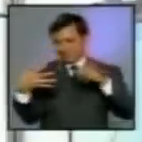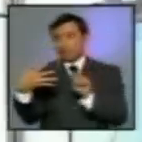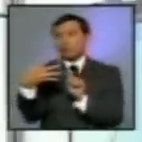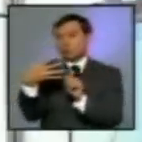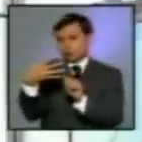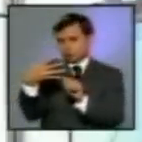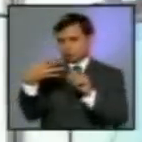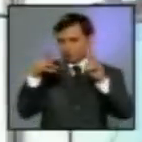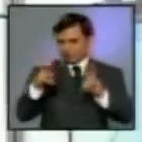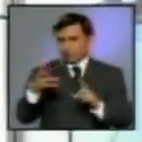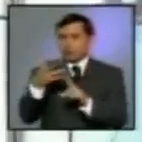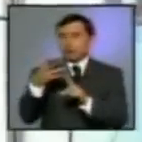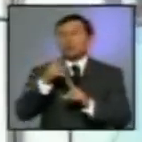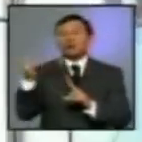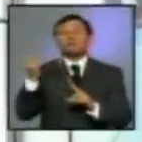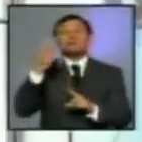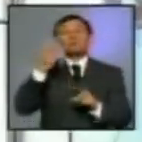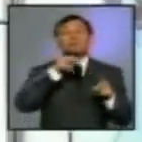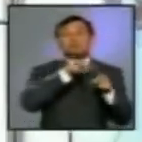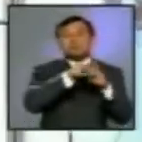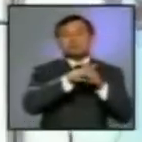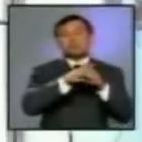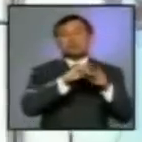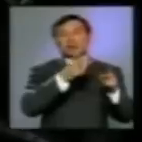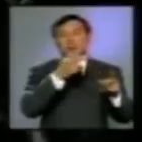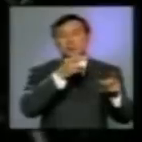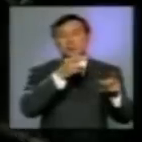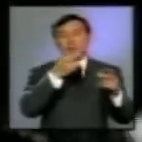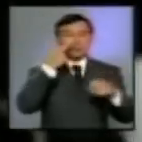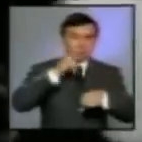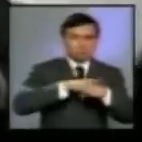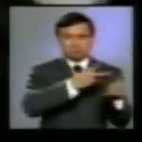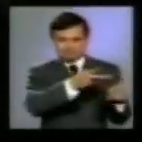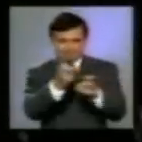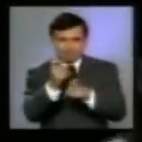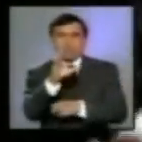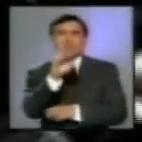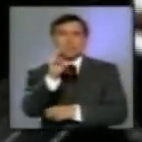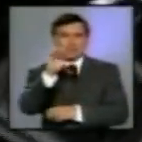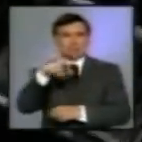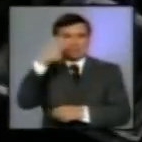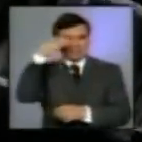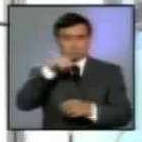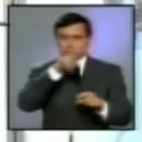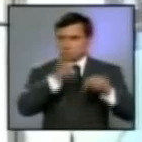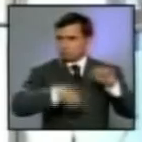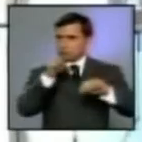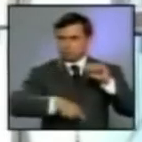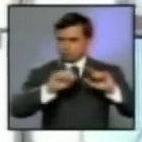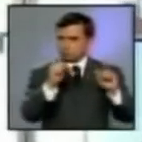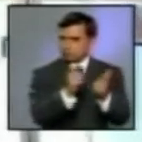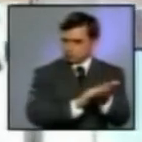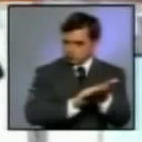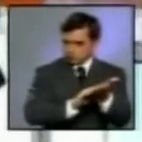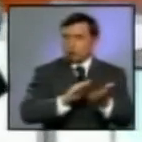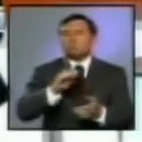crimen. Y la pregunta es para Josefina Vázquez Mota. Vamos a leer la pregunta. ¿Y qué propone